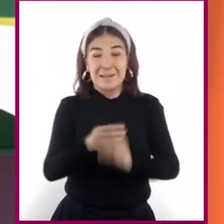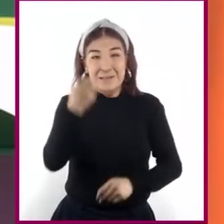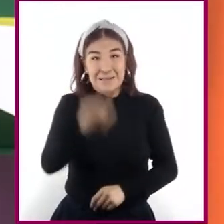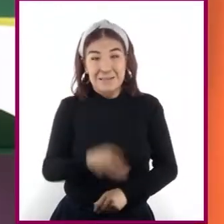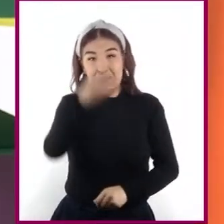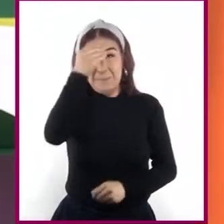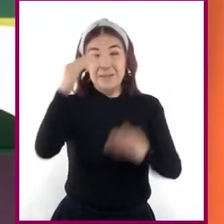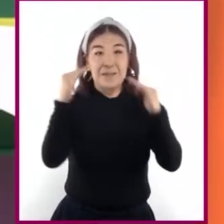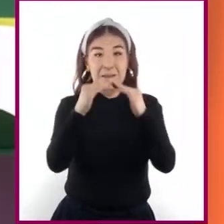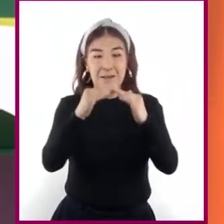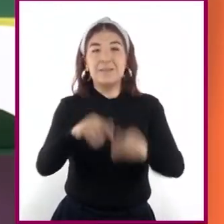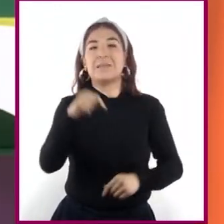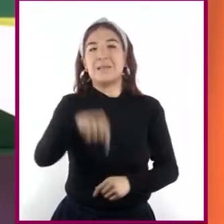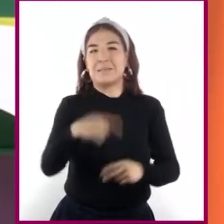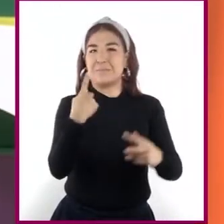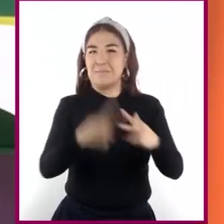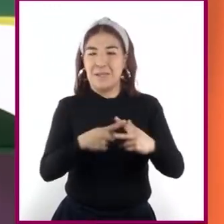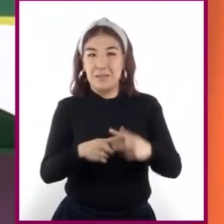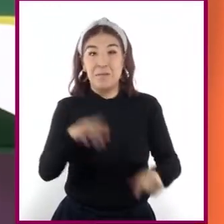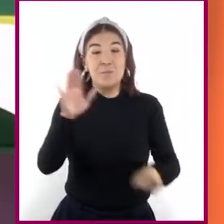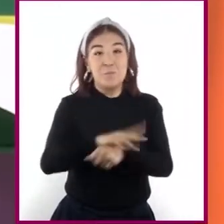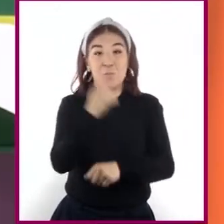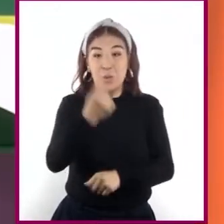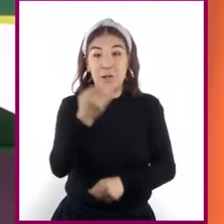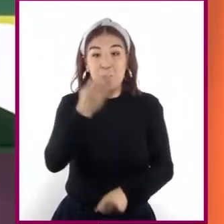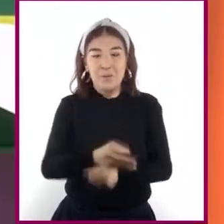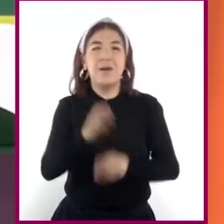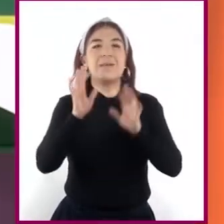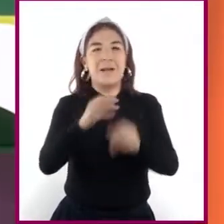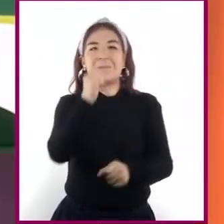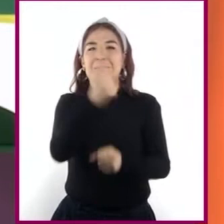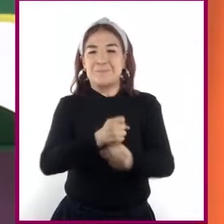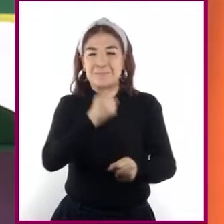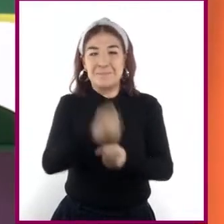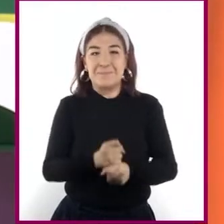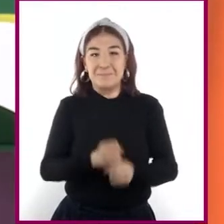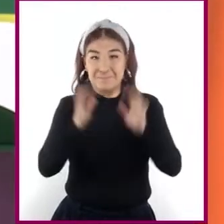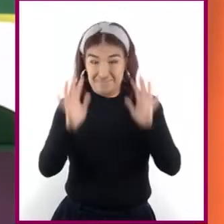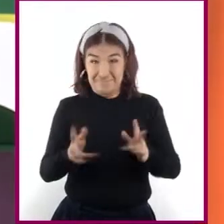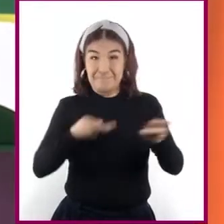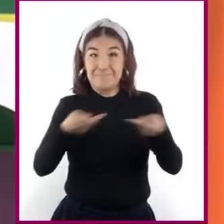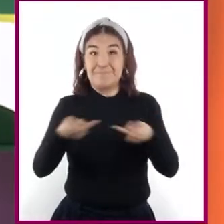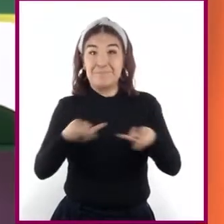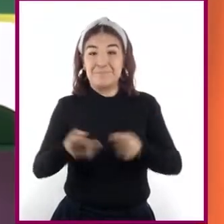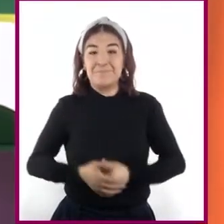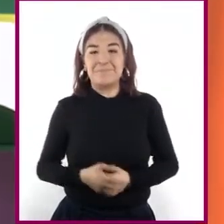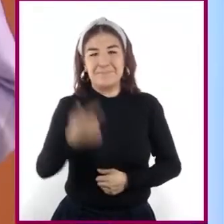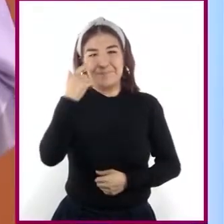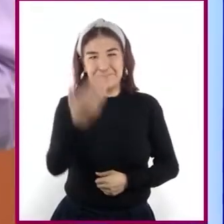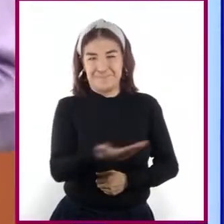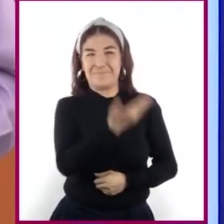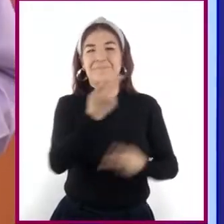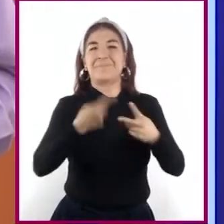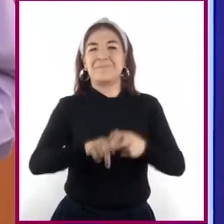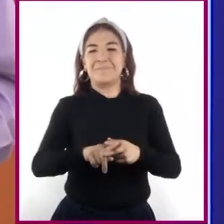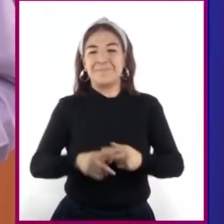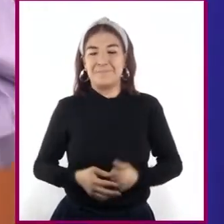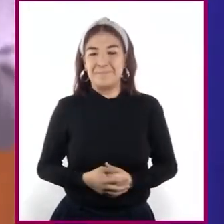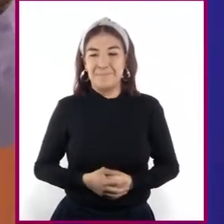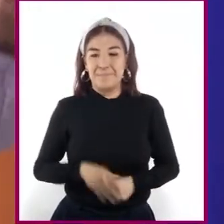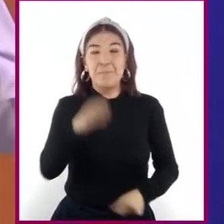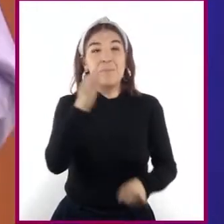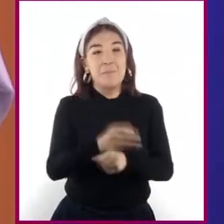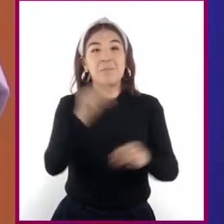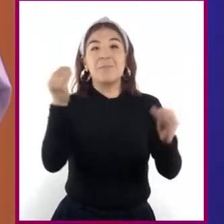la asignatura de Matemáticas, porque los llevaremos todos a la práctica. ¿Están preparadas y preparados? ¡Comencemos! Durante esta